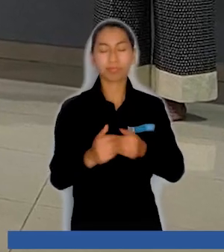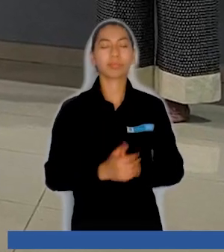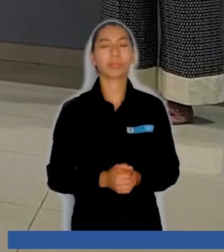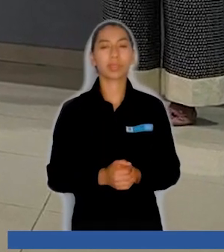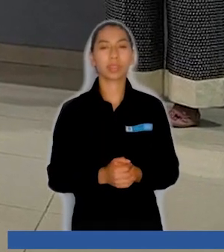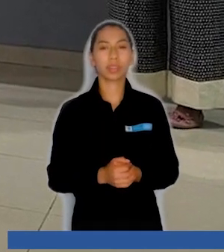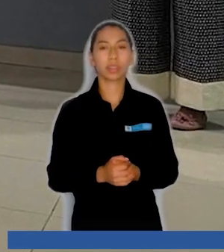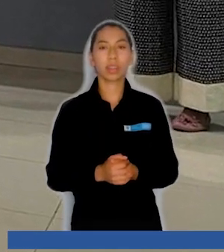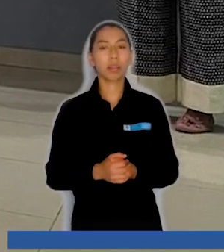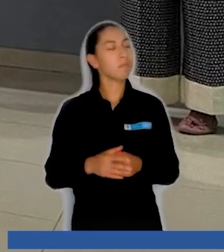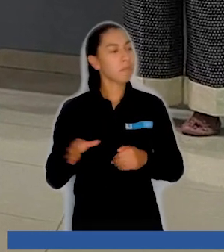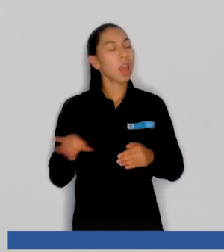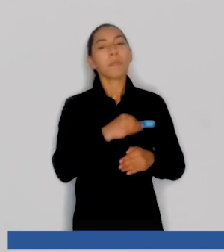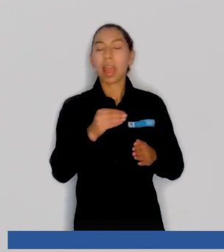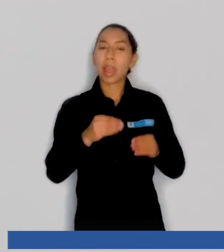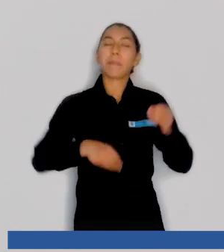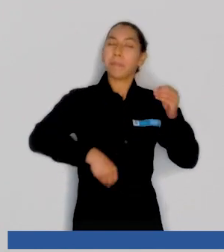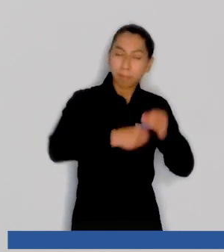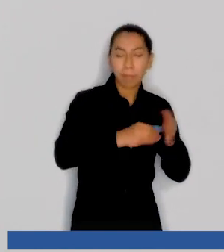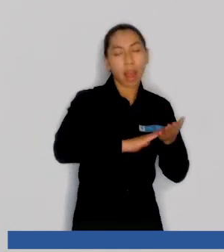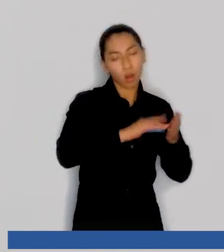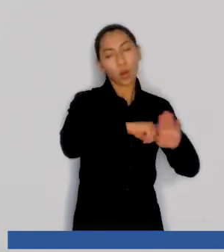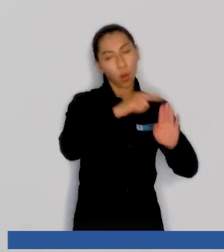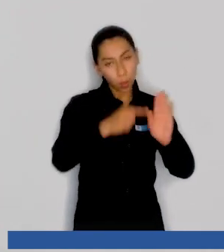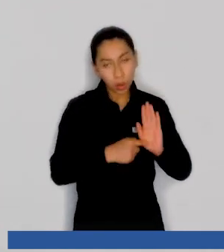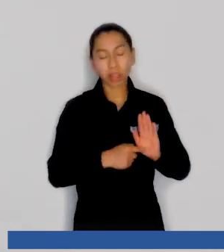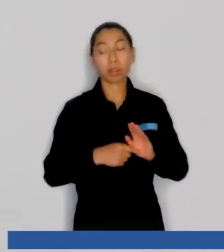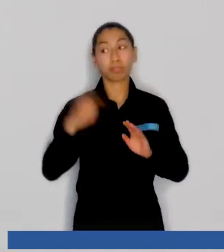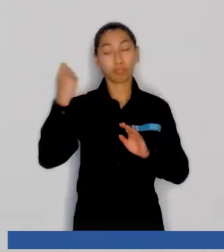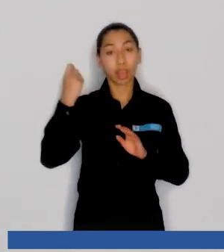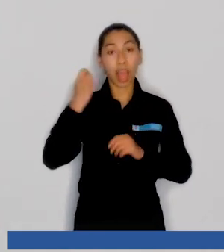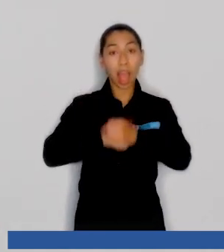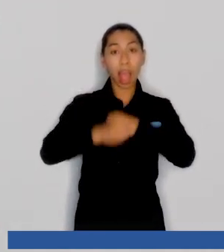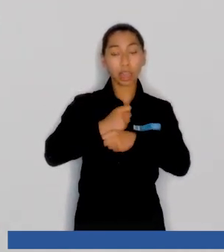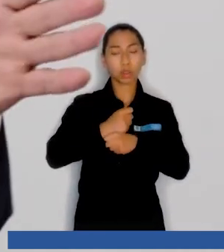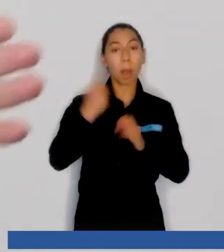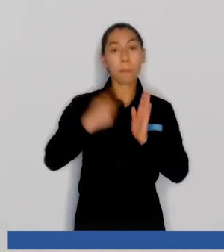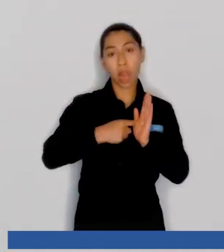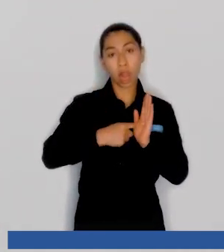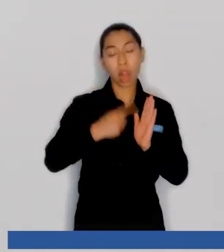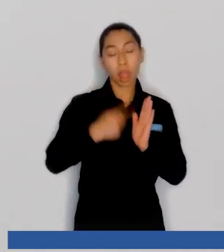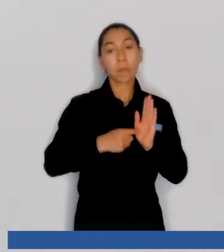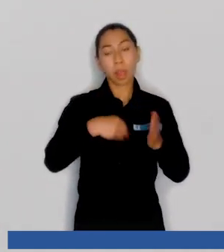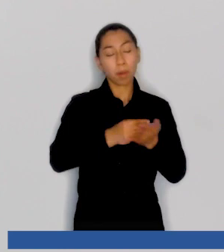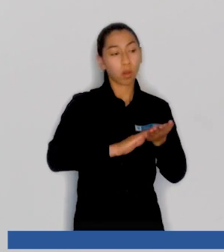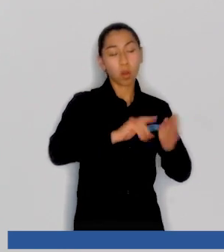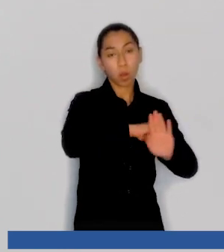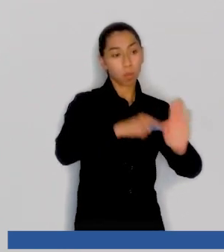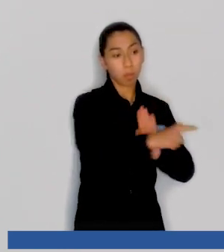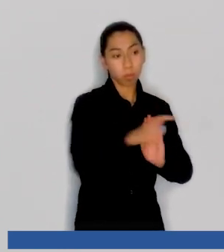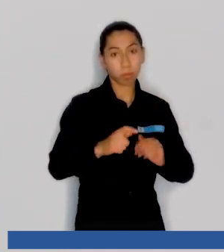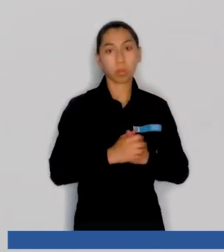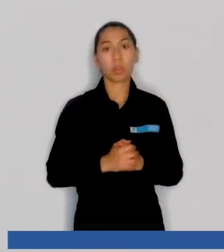Aparte de haber implementado todo el proceso de pago de indemnizaciones, el año pasado pagamos mil indemnizaciones en las